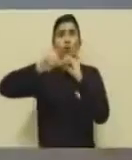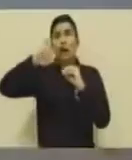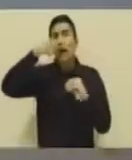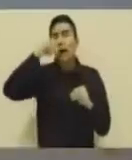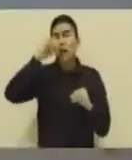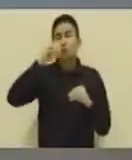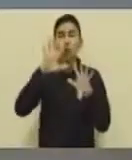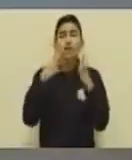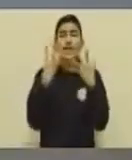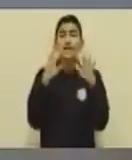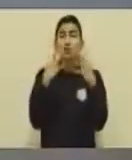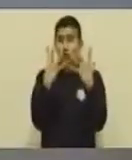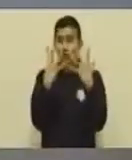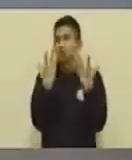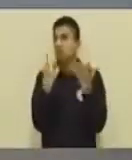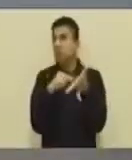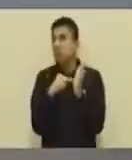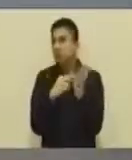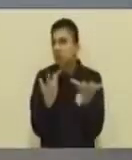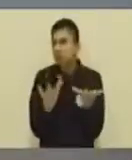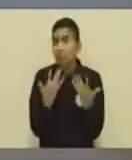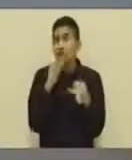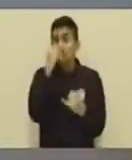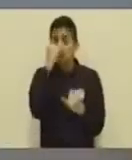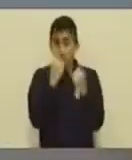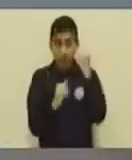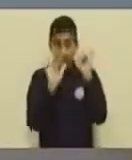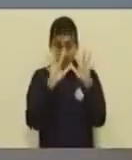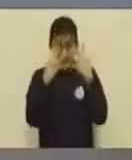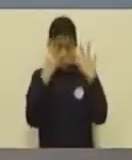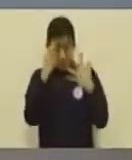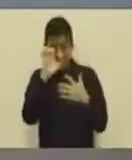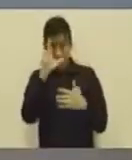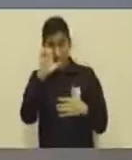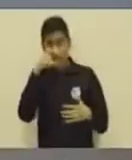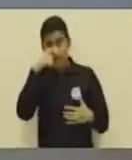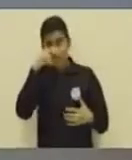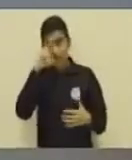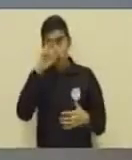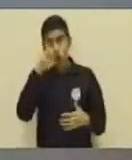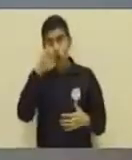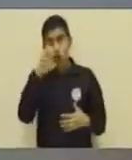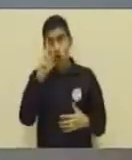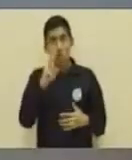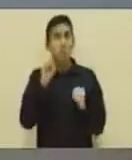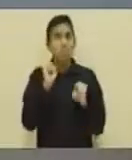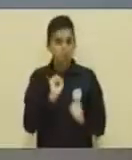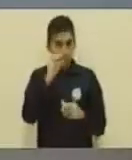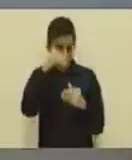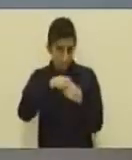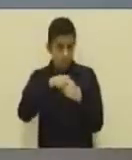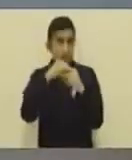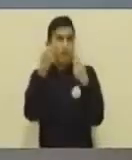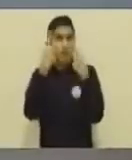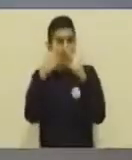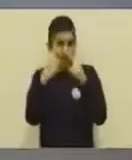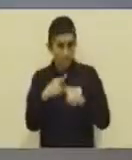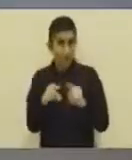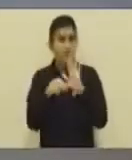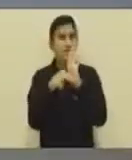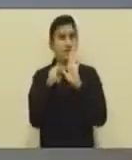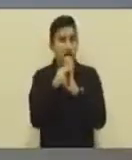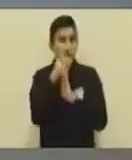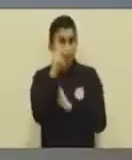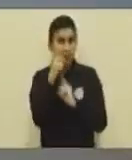19. Eso significa que hay 19 electrones por distribuir en los distintos niveles y subniveles